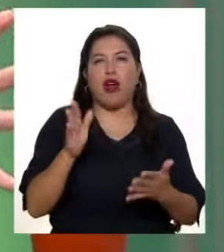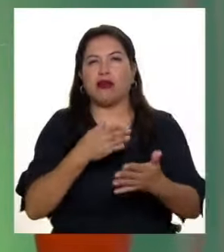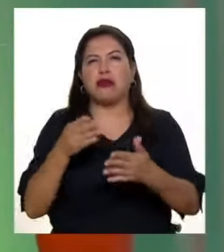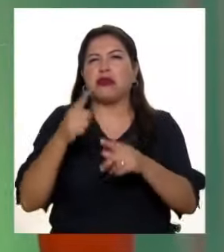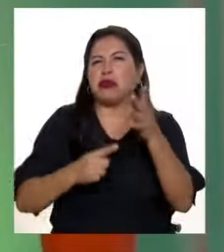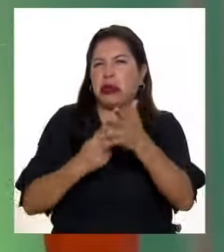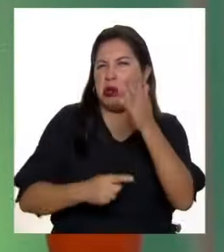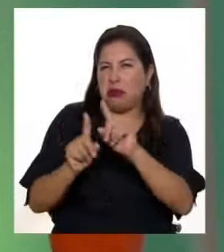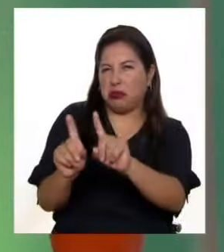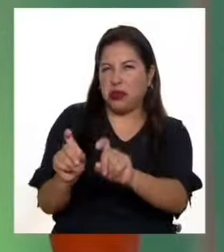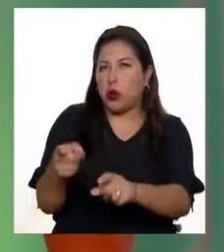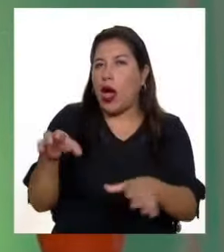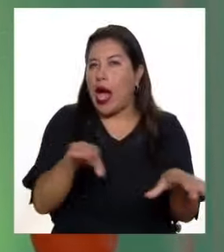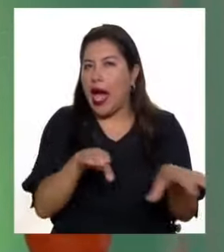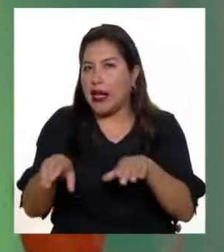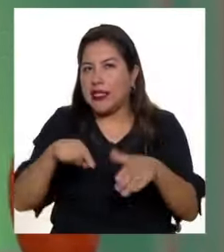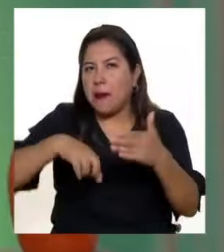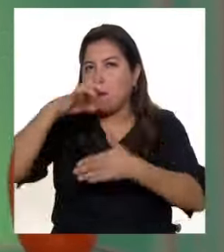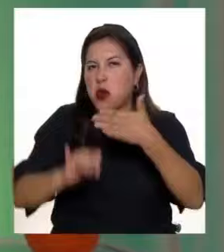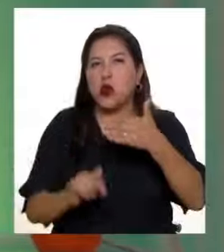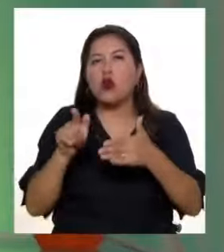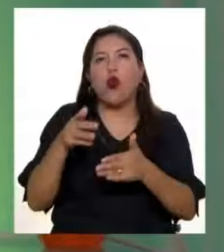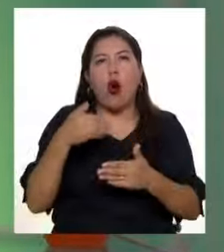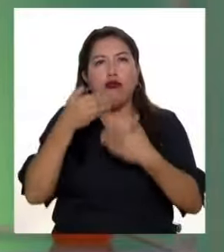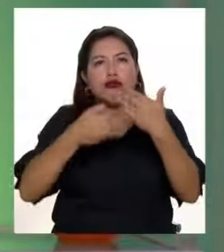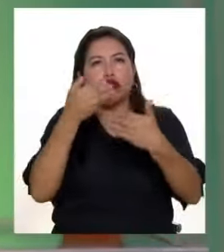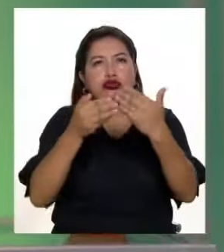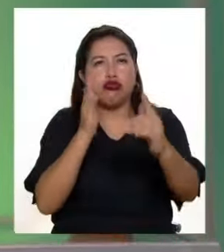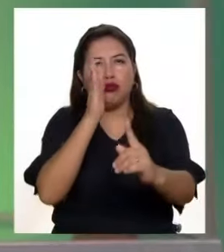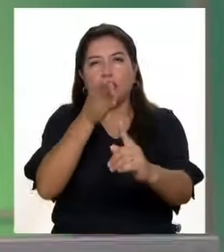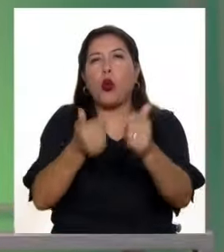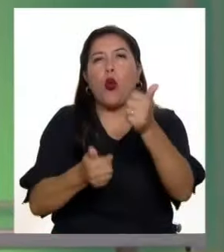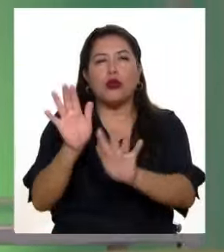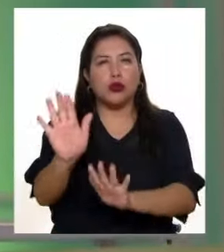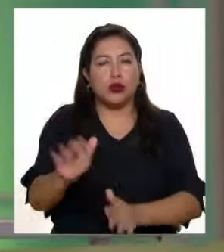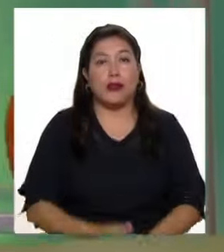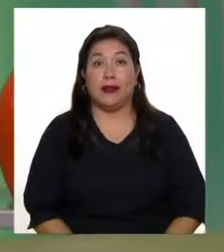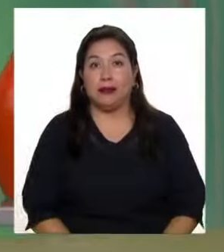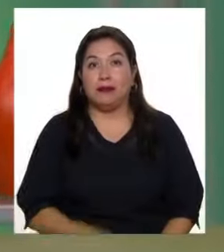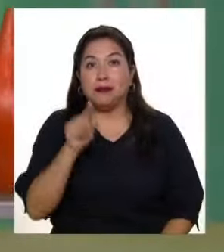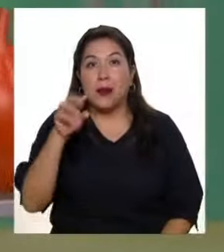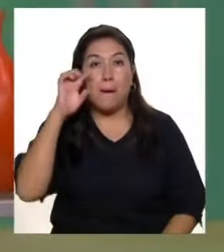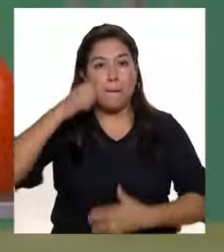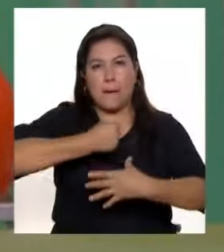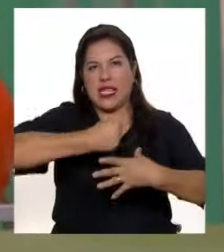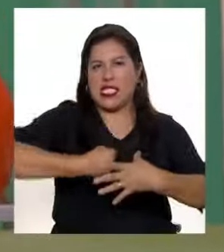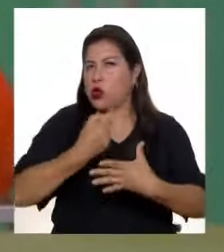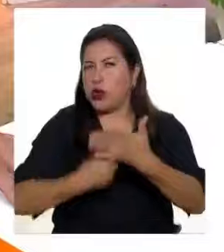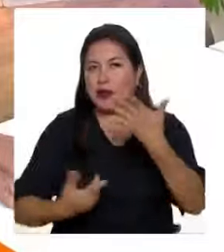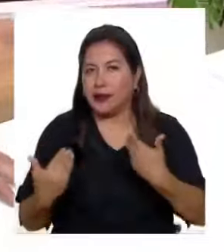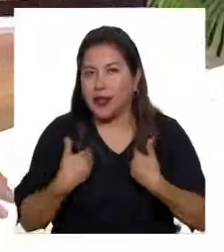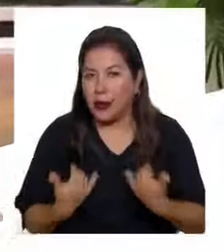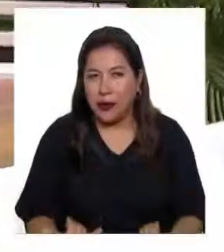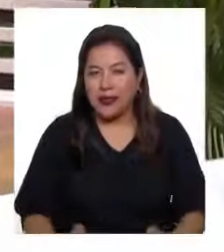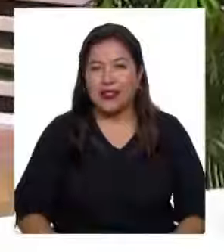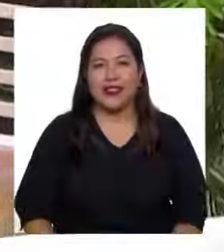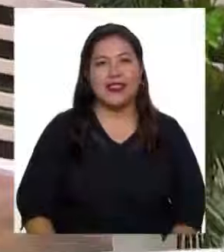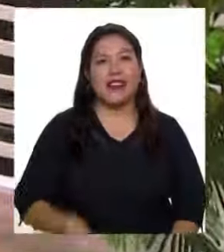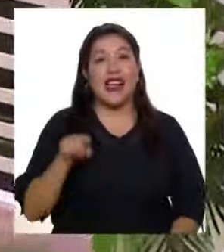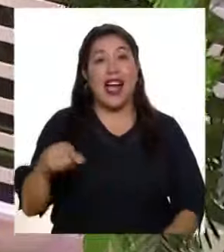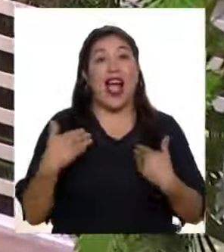de hoy, cómo sigue avanzando su carrera. Así que hoy, Rubí Palomino con nosotros. Pisu, ¿qué tienes en la cocina el día de hoy? El día de hoy, por el